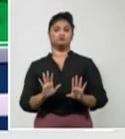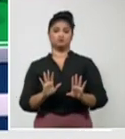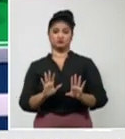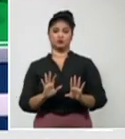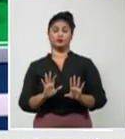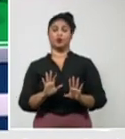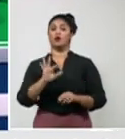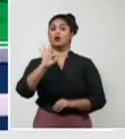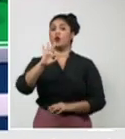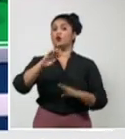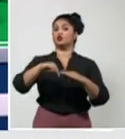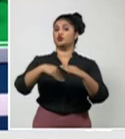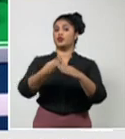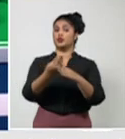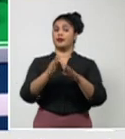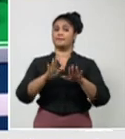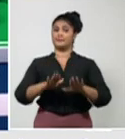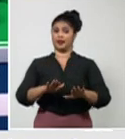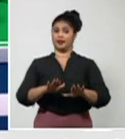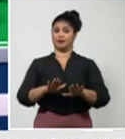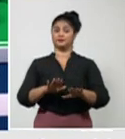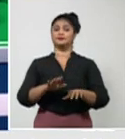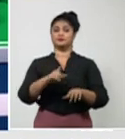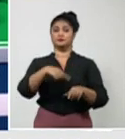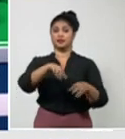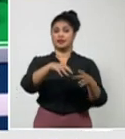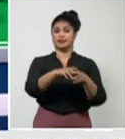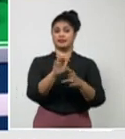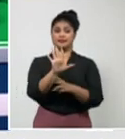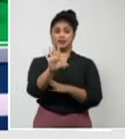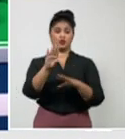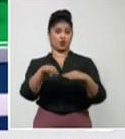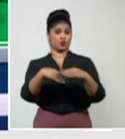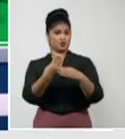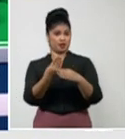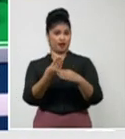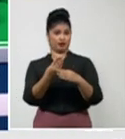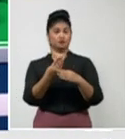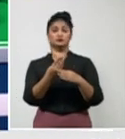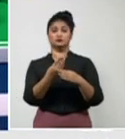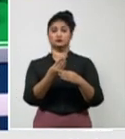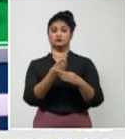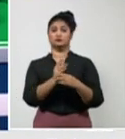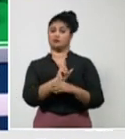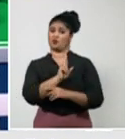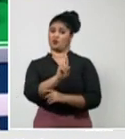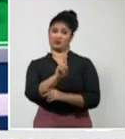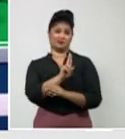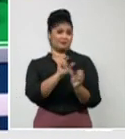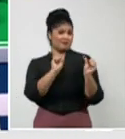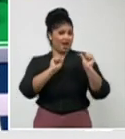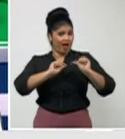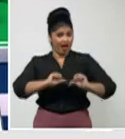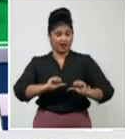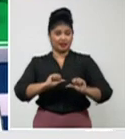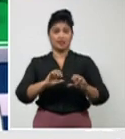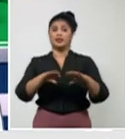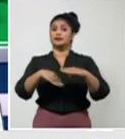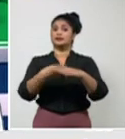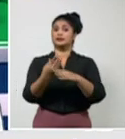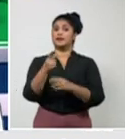días, 5 de ellos en terapia intensiva. Desde el día 17 de